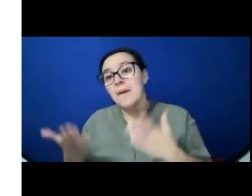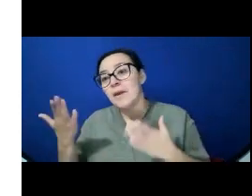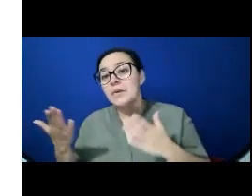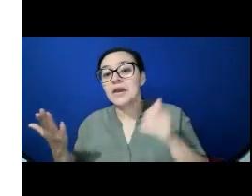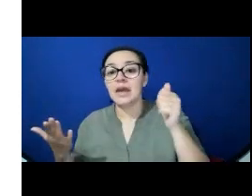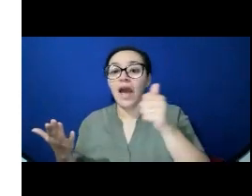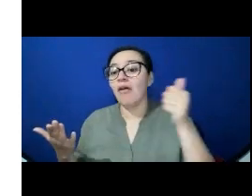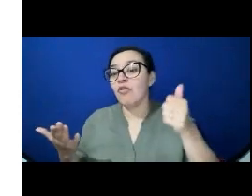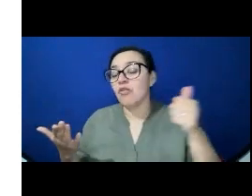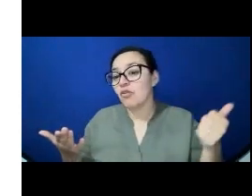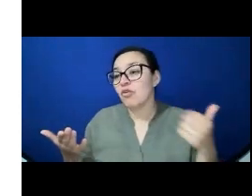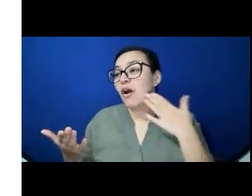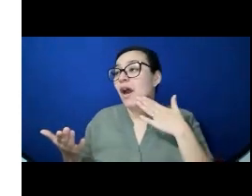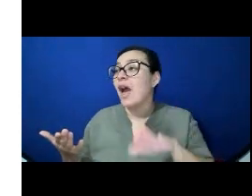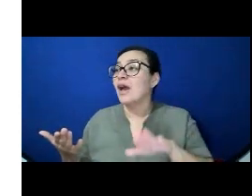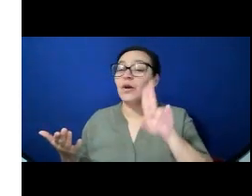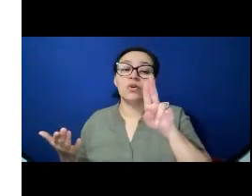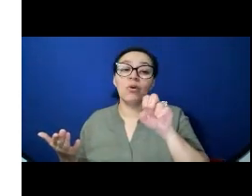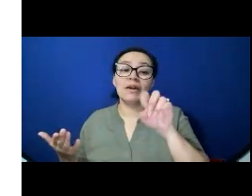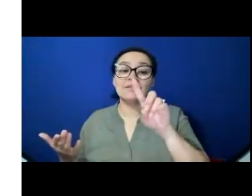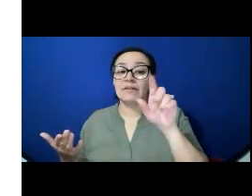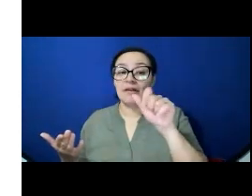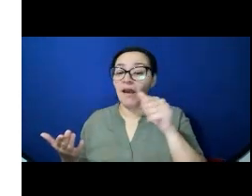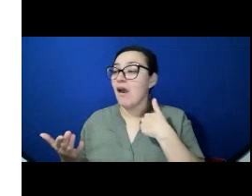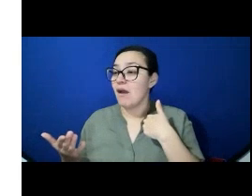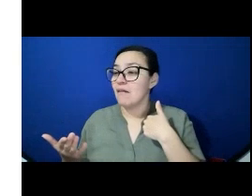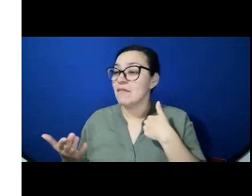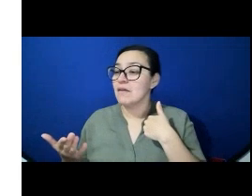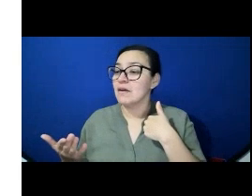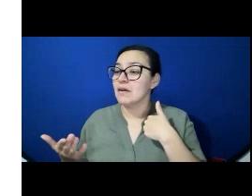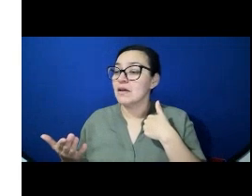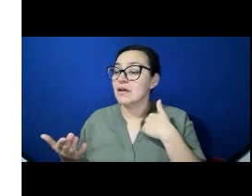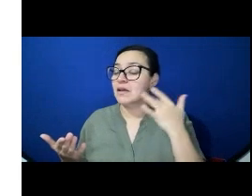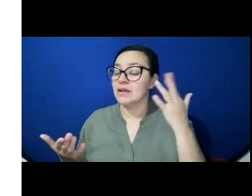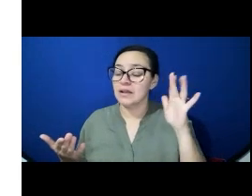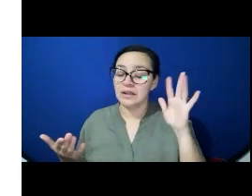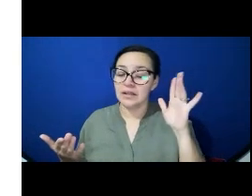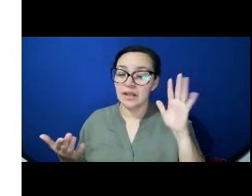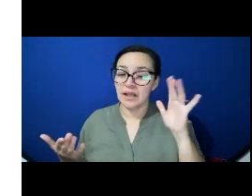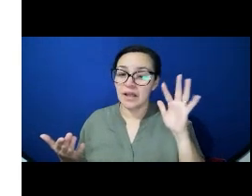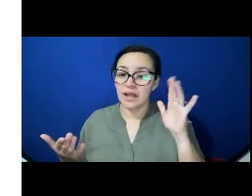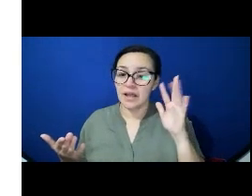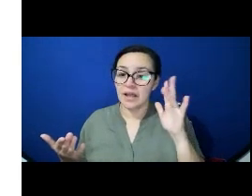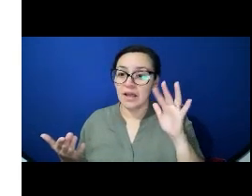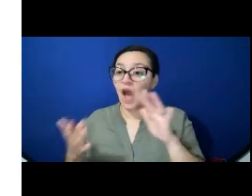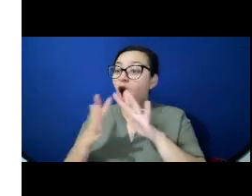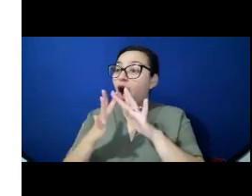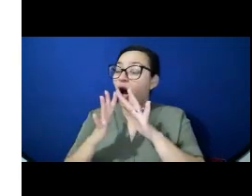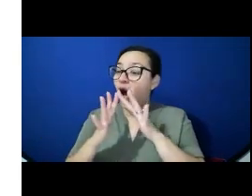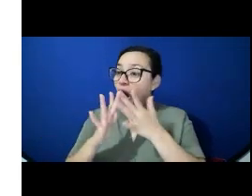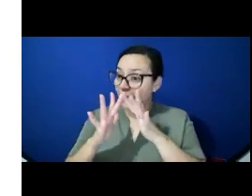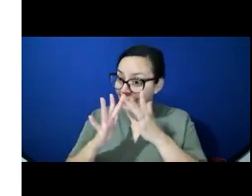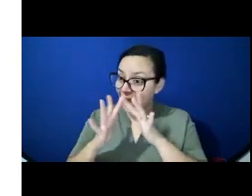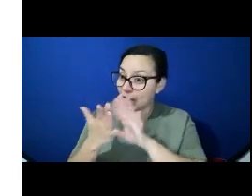manera. Quizás hay otros, yo sé que dentro del Departamento de Agricultura Federal